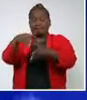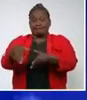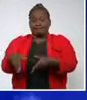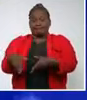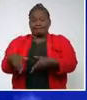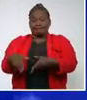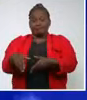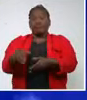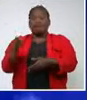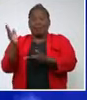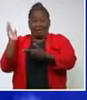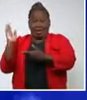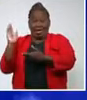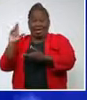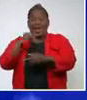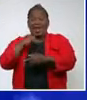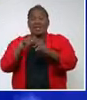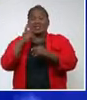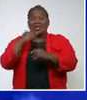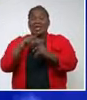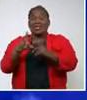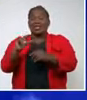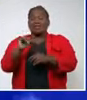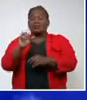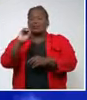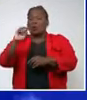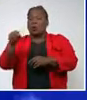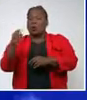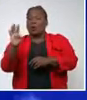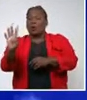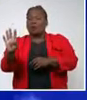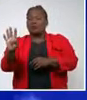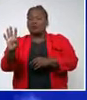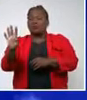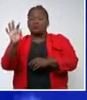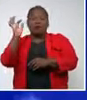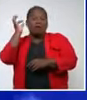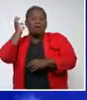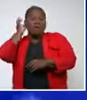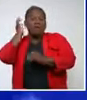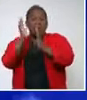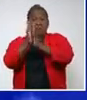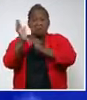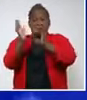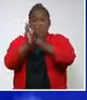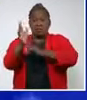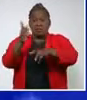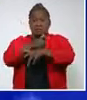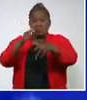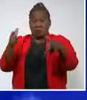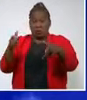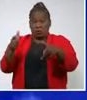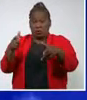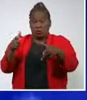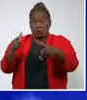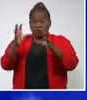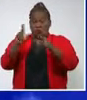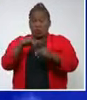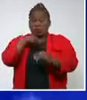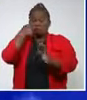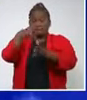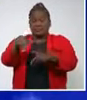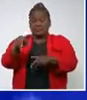una letalidad de 0,4. Febrero, que fue el mes de mayor número de fallecidos, 108, fue una letalidad